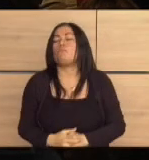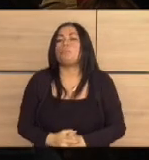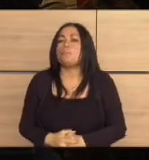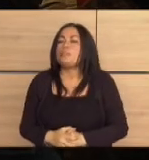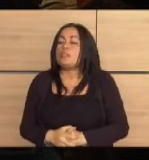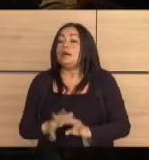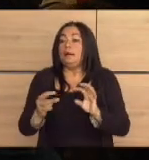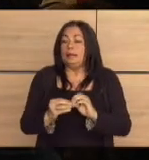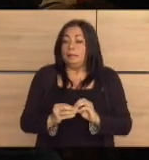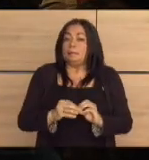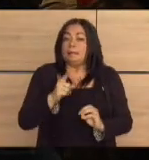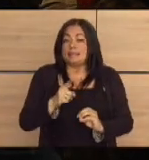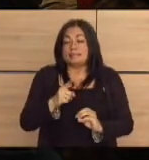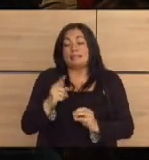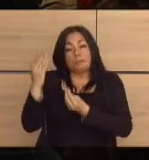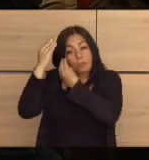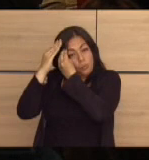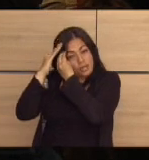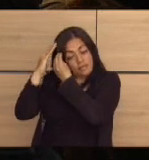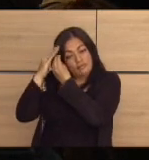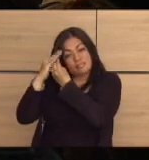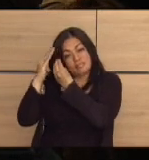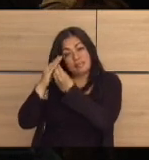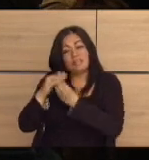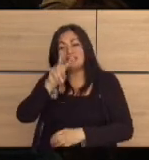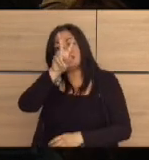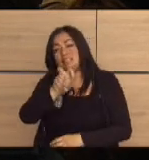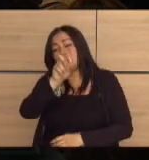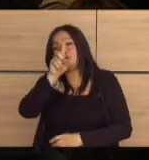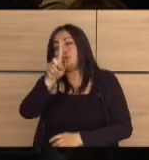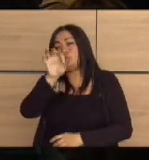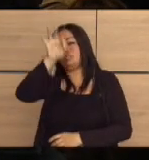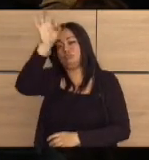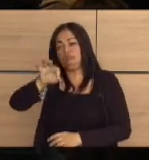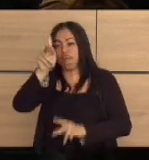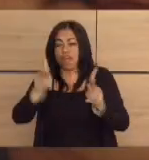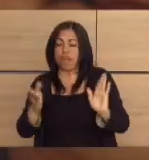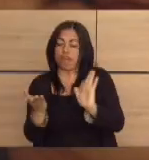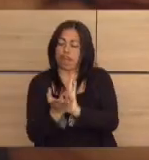Entrando al detalle en las pruebas SABER, podemos ver que el 71%